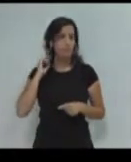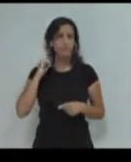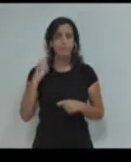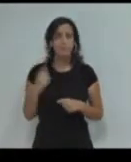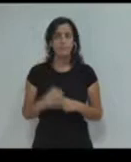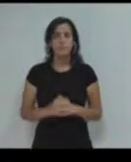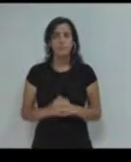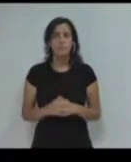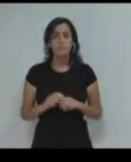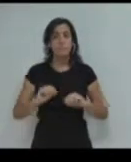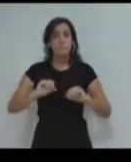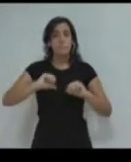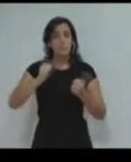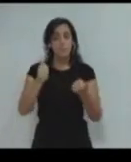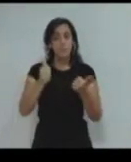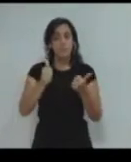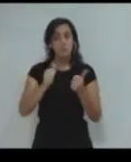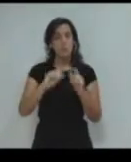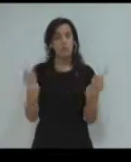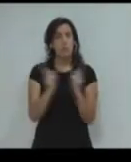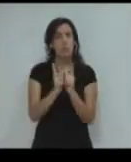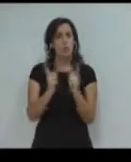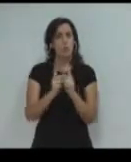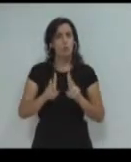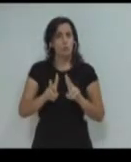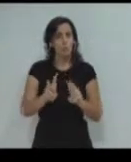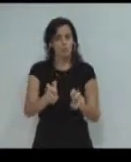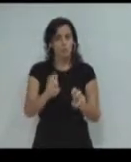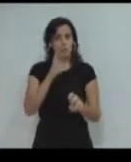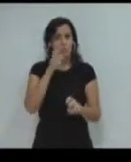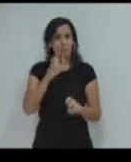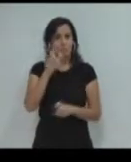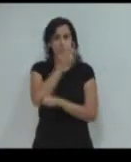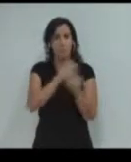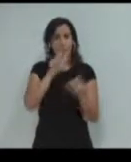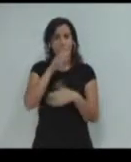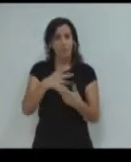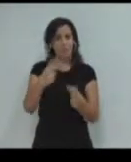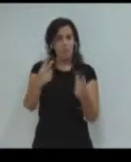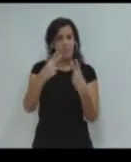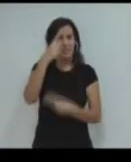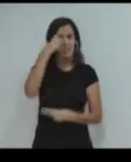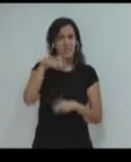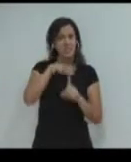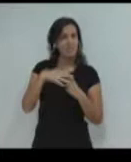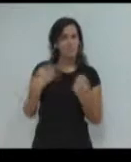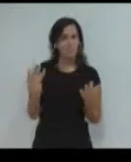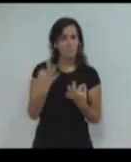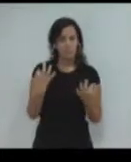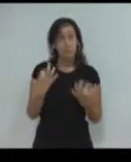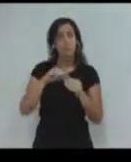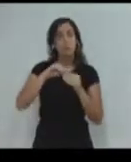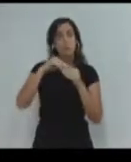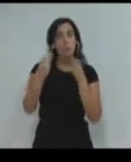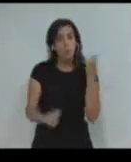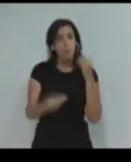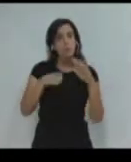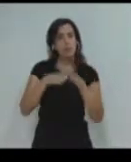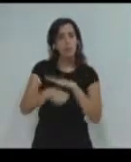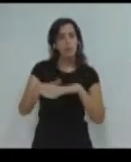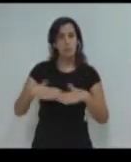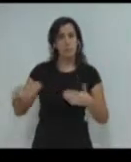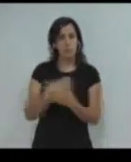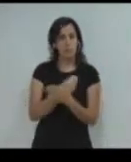una breve introducción para situar a las personas que nos estén viendo, ¿no? Documentos accesibles para